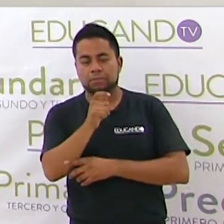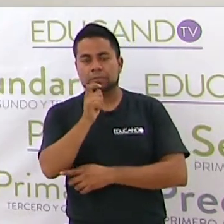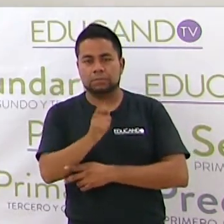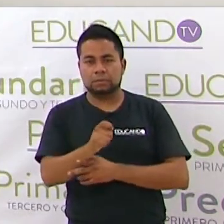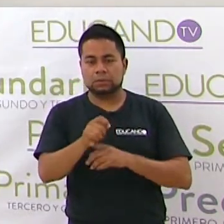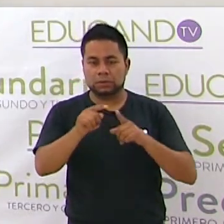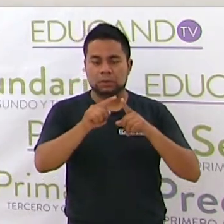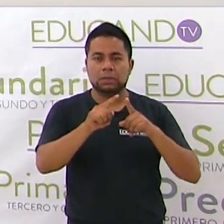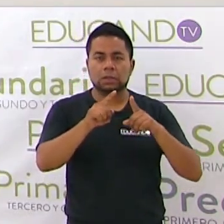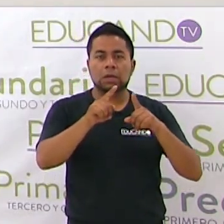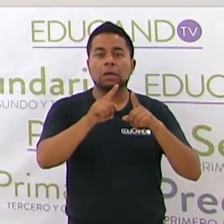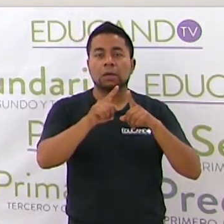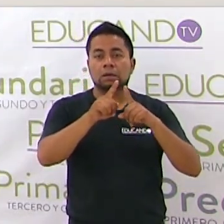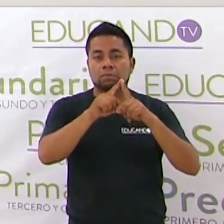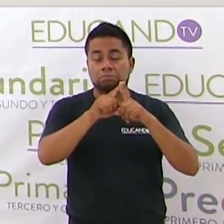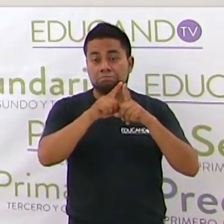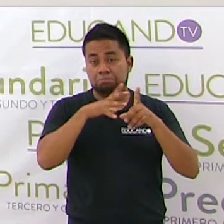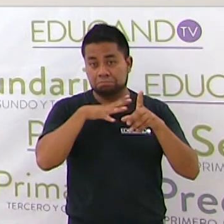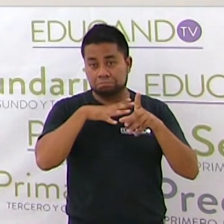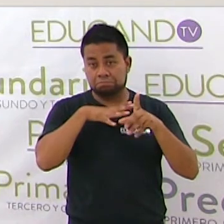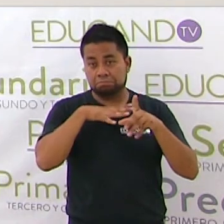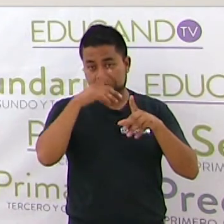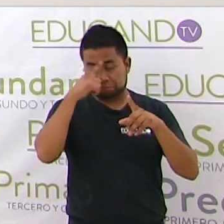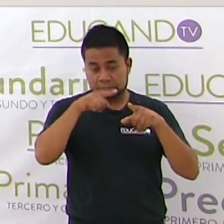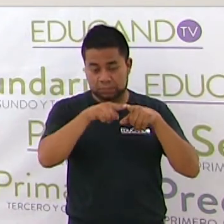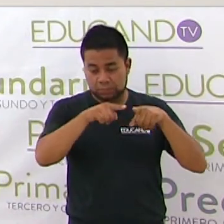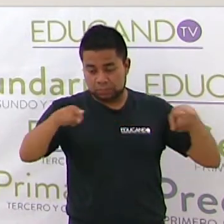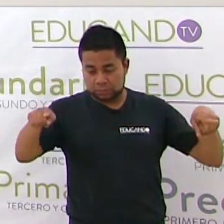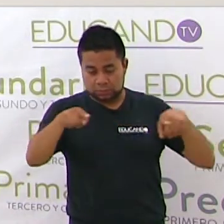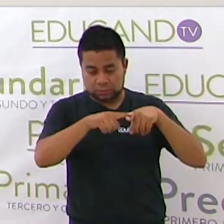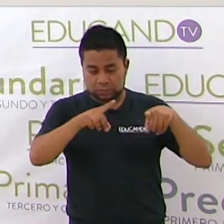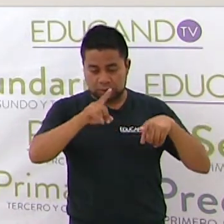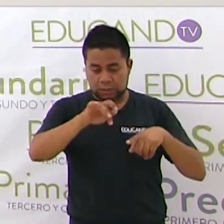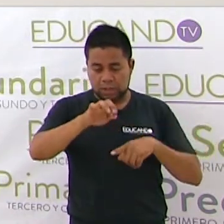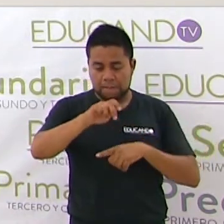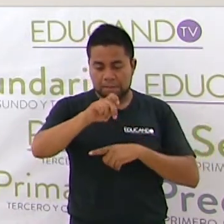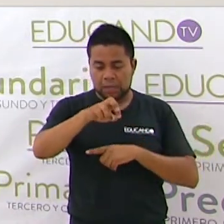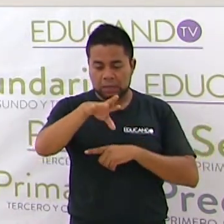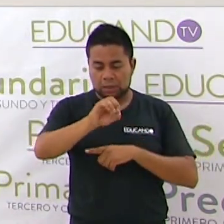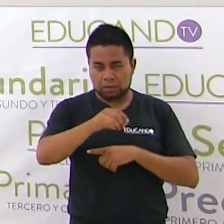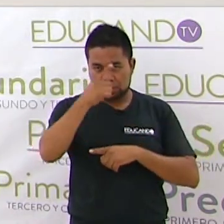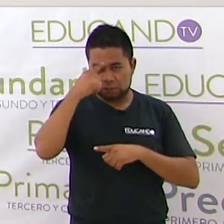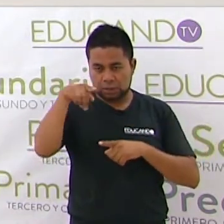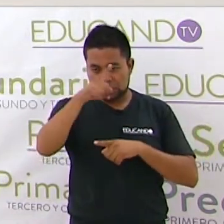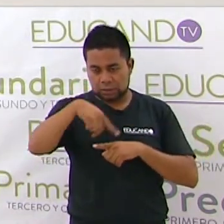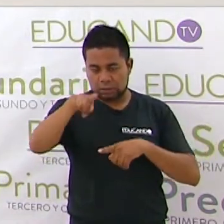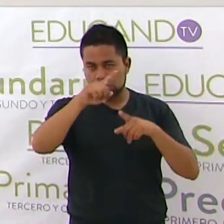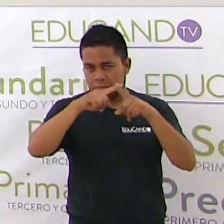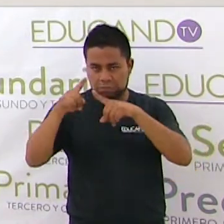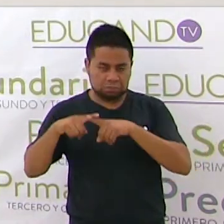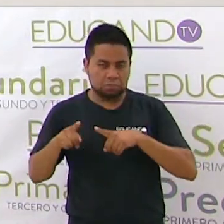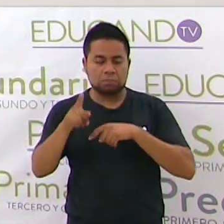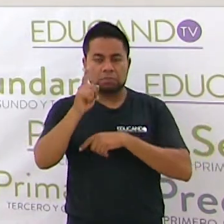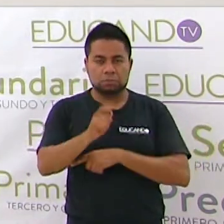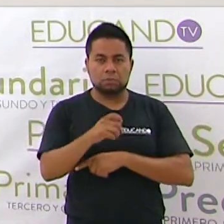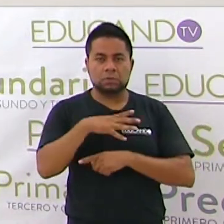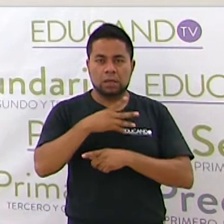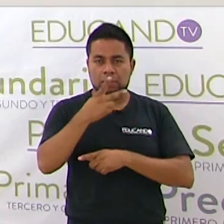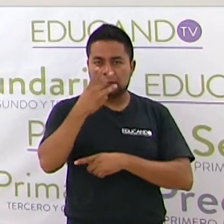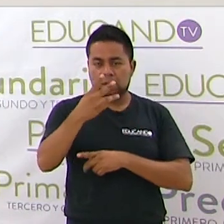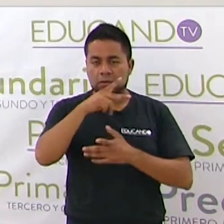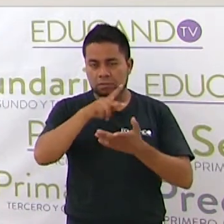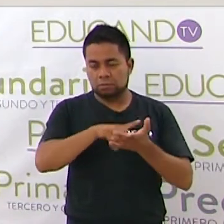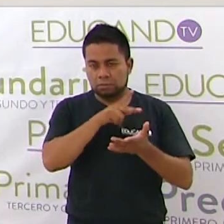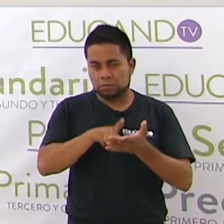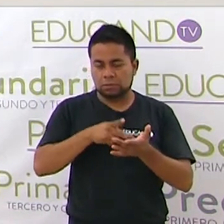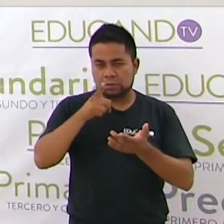el diámetro de cualquier círculo o de cualquier esfera cabe 3